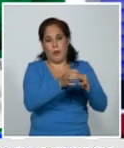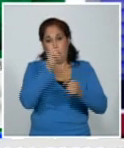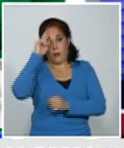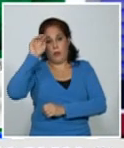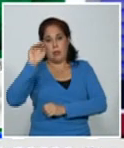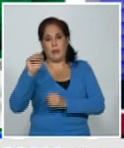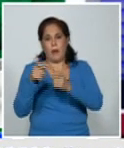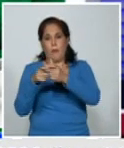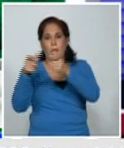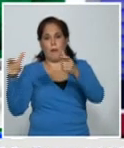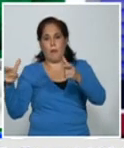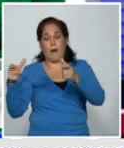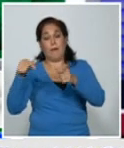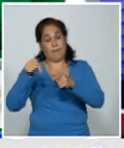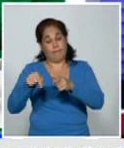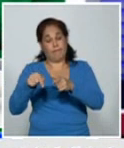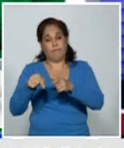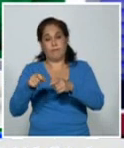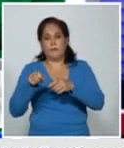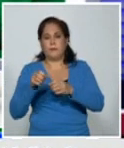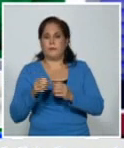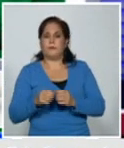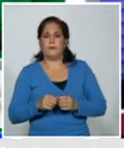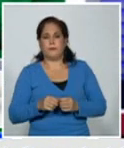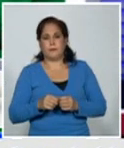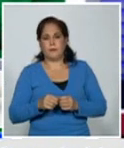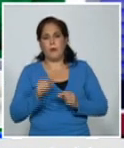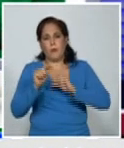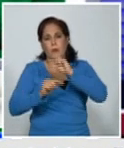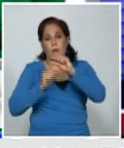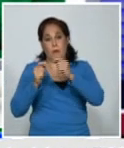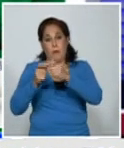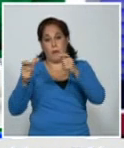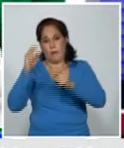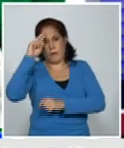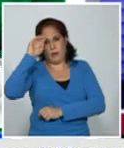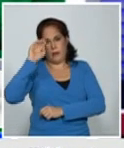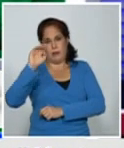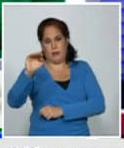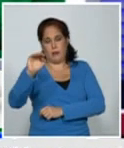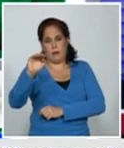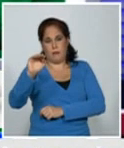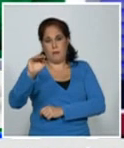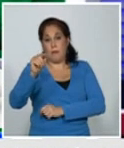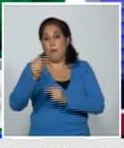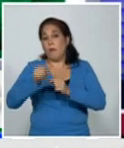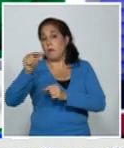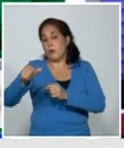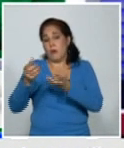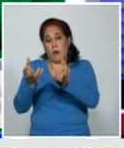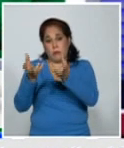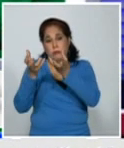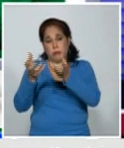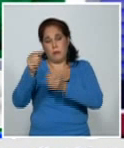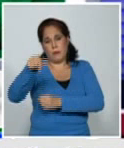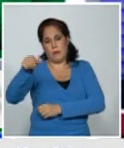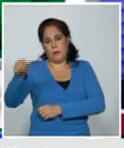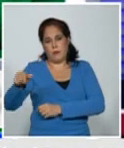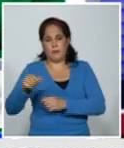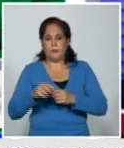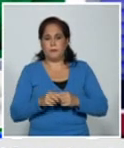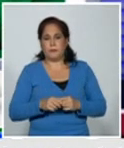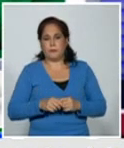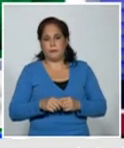número de activos se haya incrementado al permanecer ingresado un número mayor de